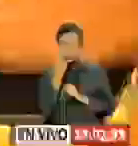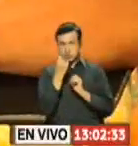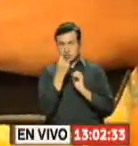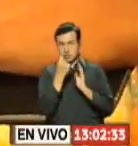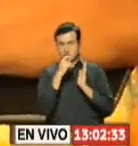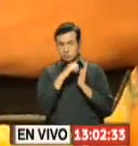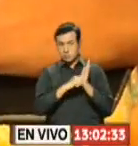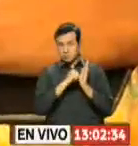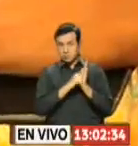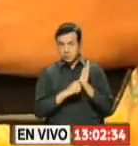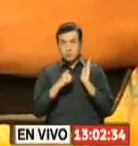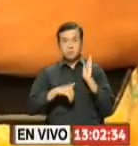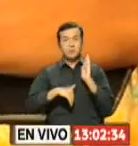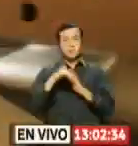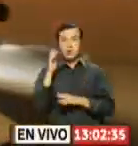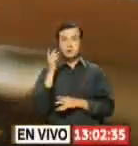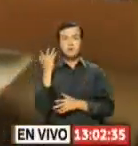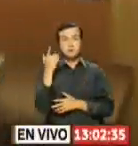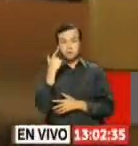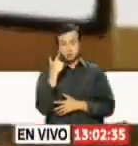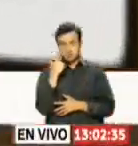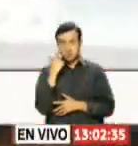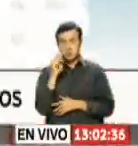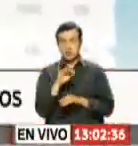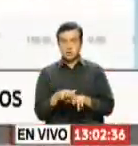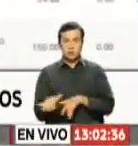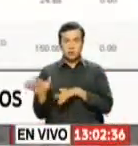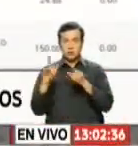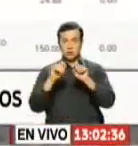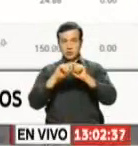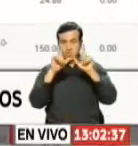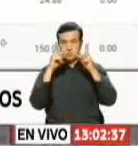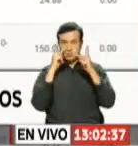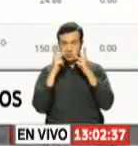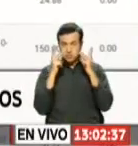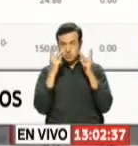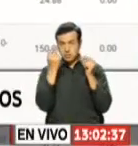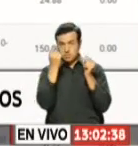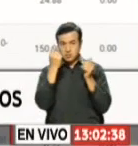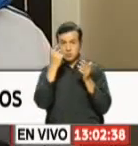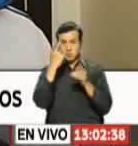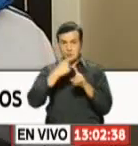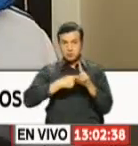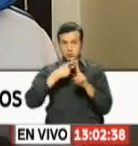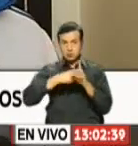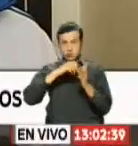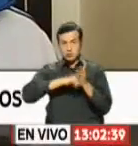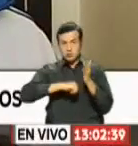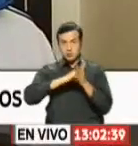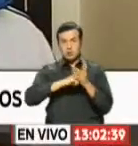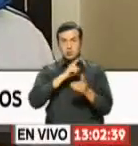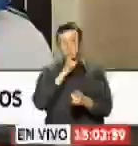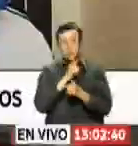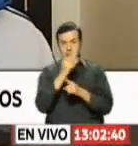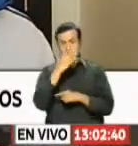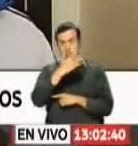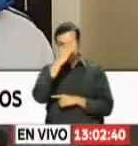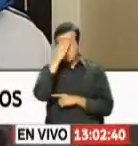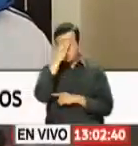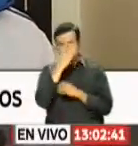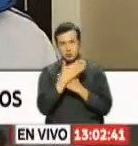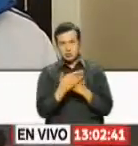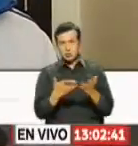afectados. La forma más inmediata fue la digital, así confirmaron los descuentos mensuales. Yo estoy casi seguro que eso es